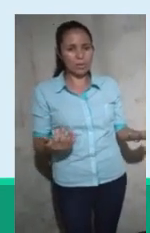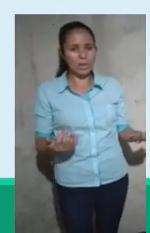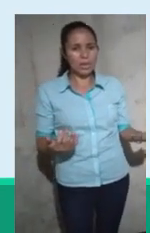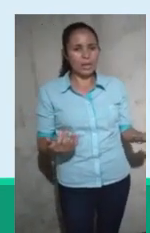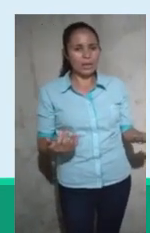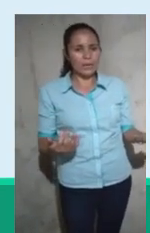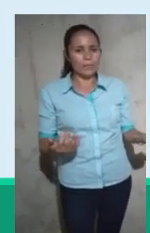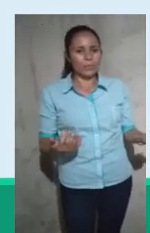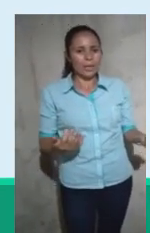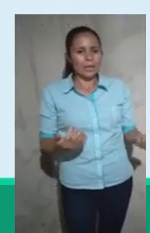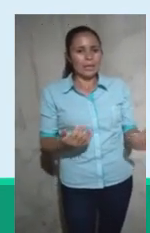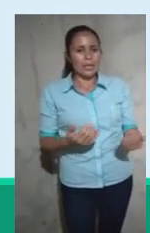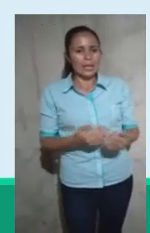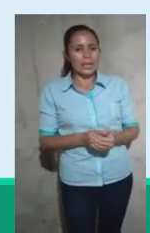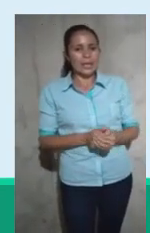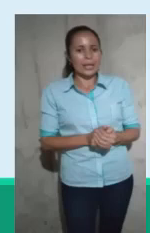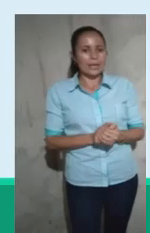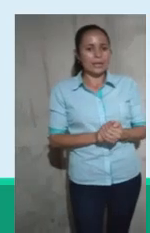optimismo